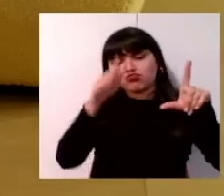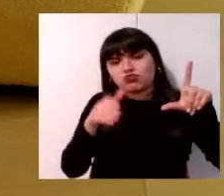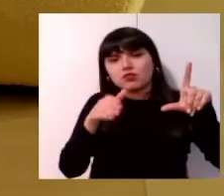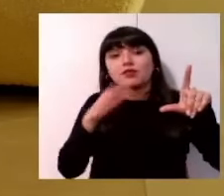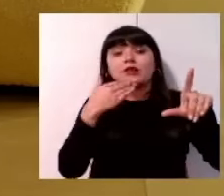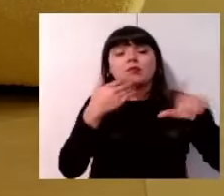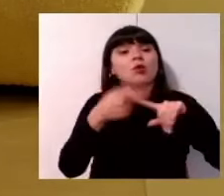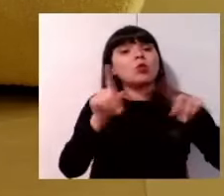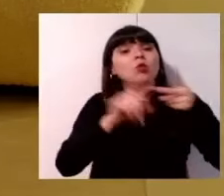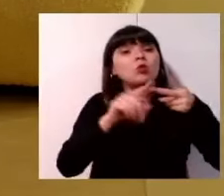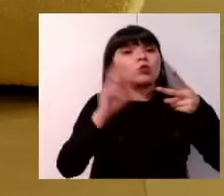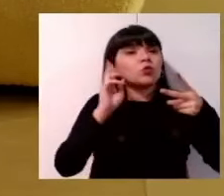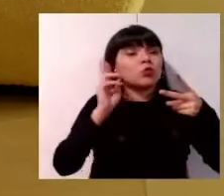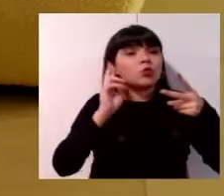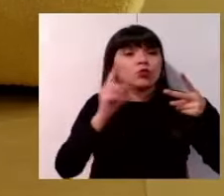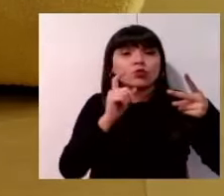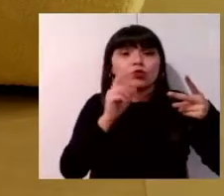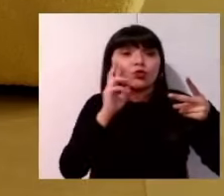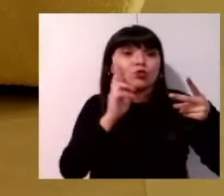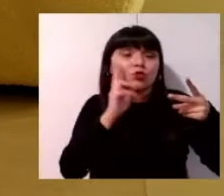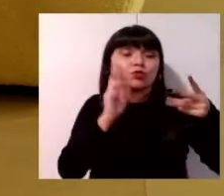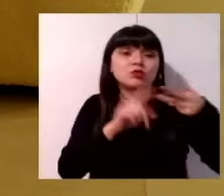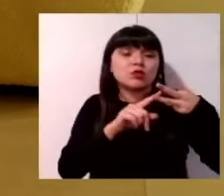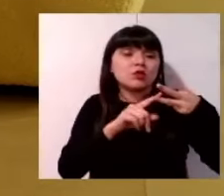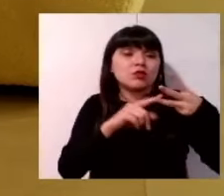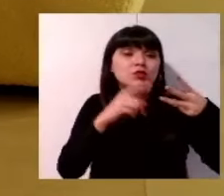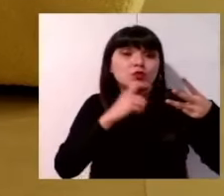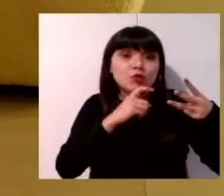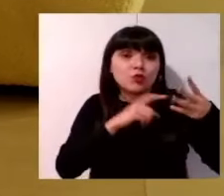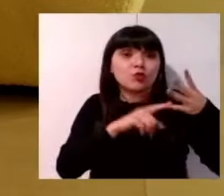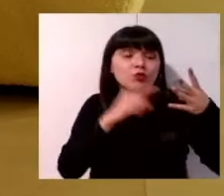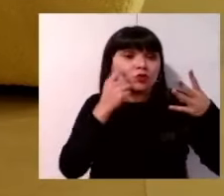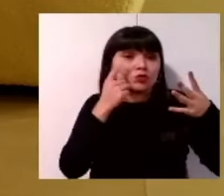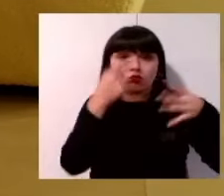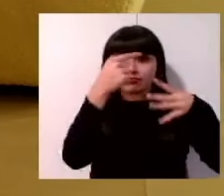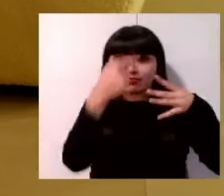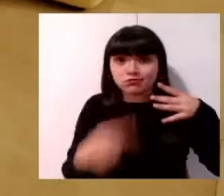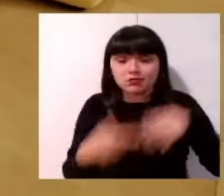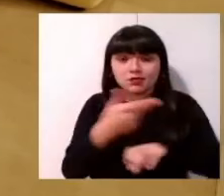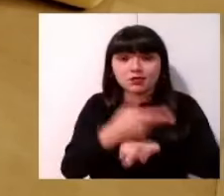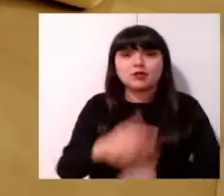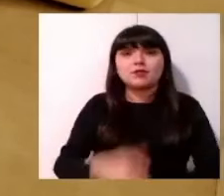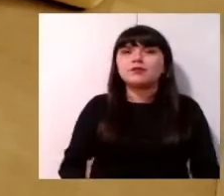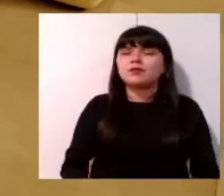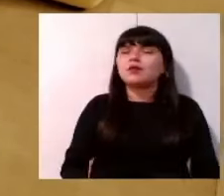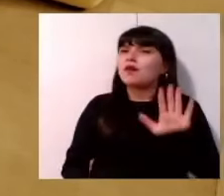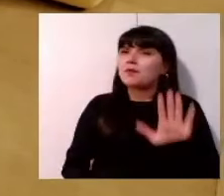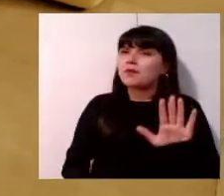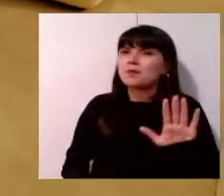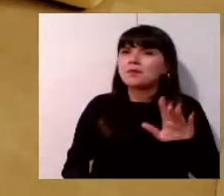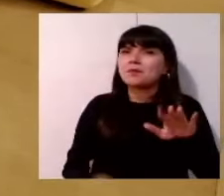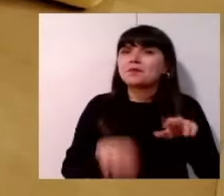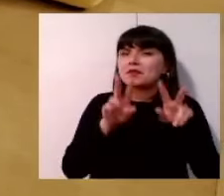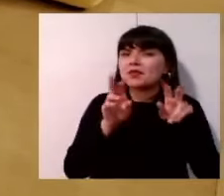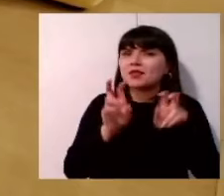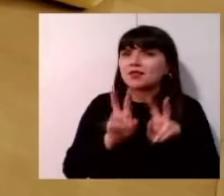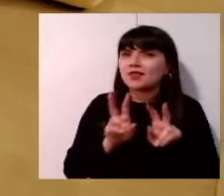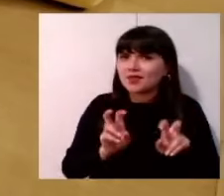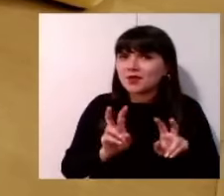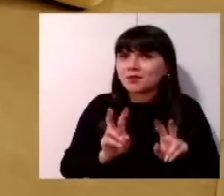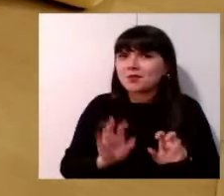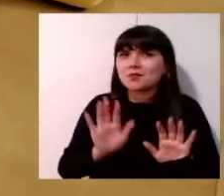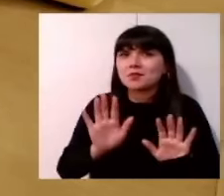el ruido rojo, el ruido azul, hay otros ruidos que... Pero vamos hablando un poquito de cada uno para que entendamos. Yo no lo